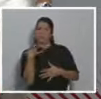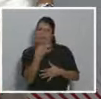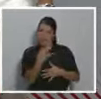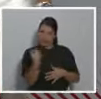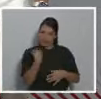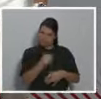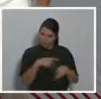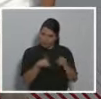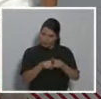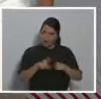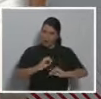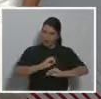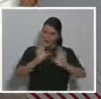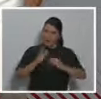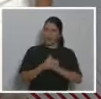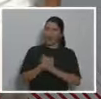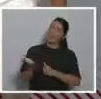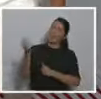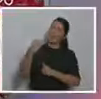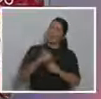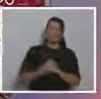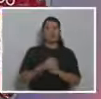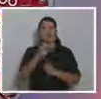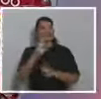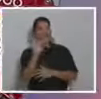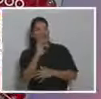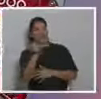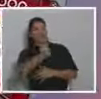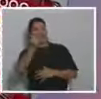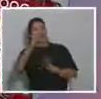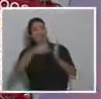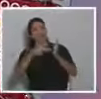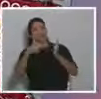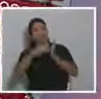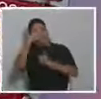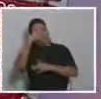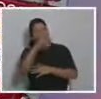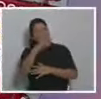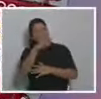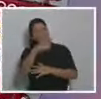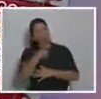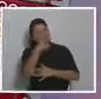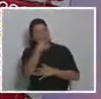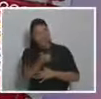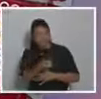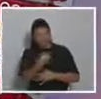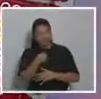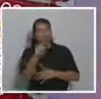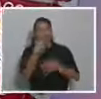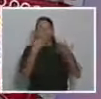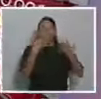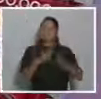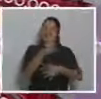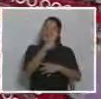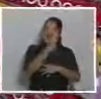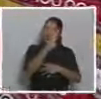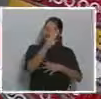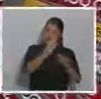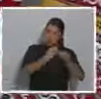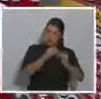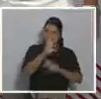Hoy nos lleva. Ah, bueno. Claro. No, si es que don Franklin se está llevando 3 millones, gracias al consejo que yo le dije que ya le habían salido 2, 6 y que ah, no iba a